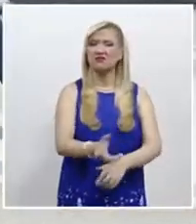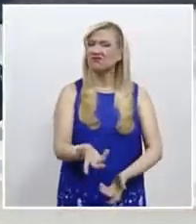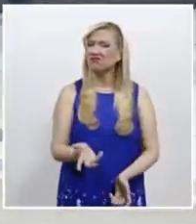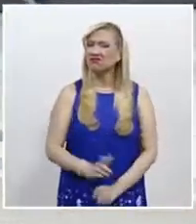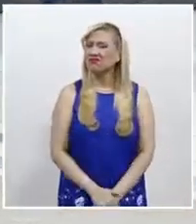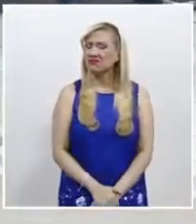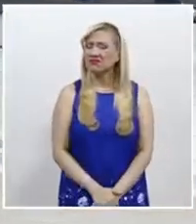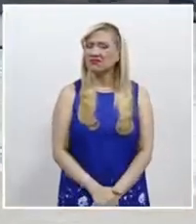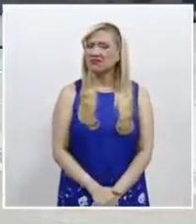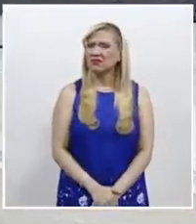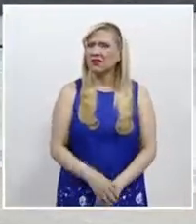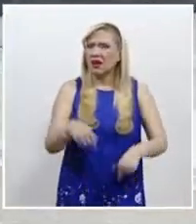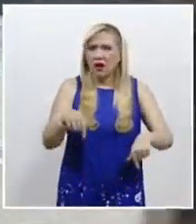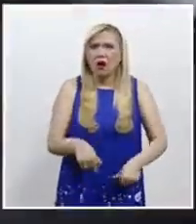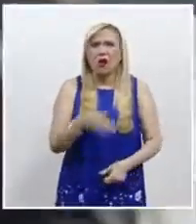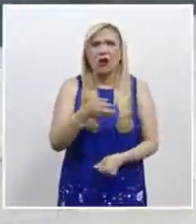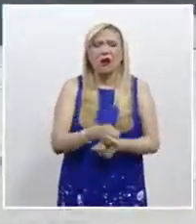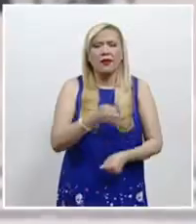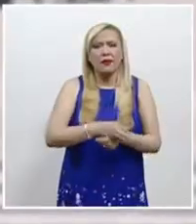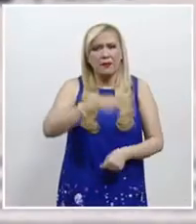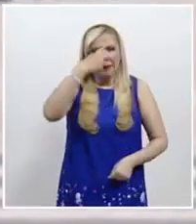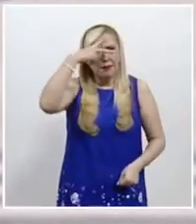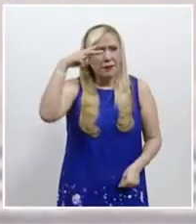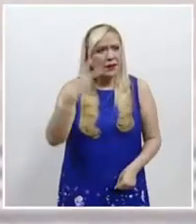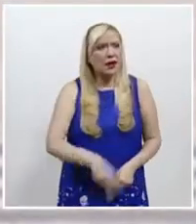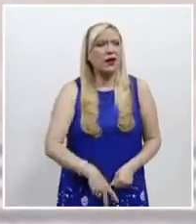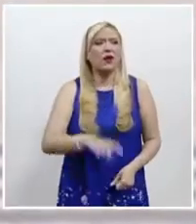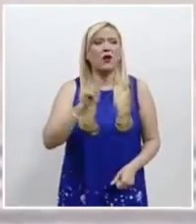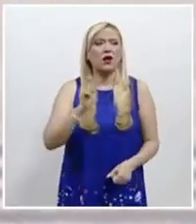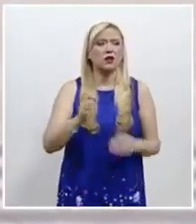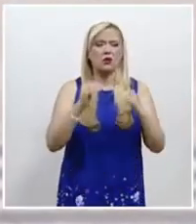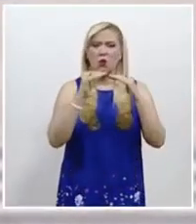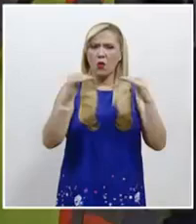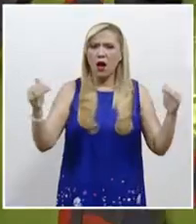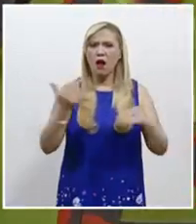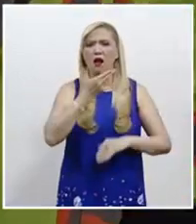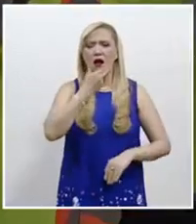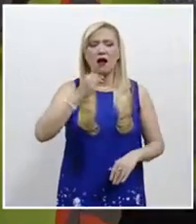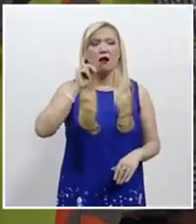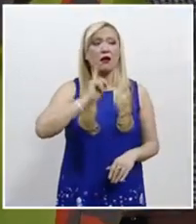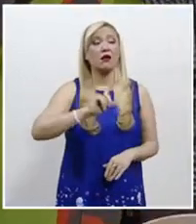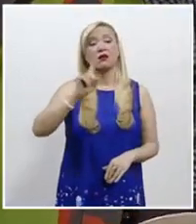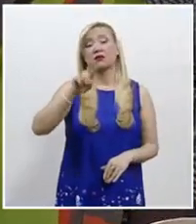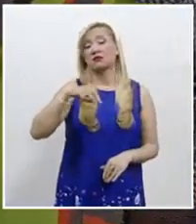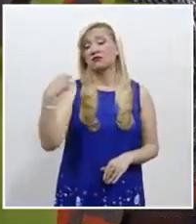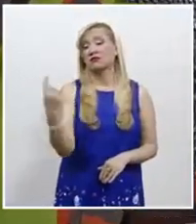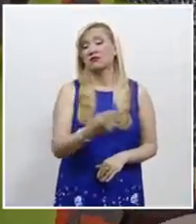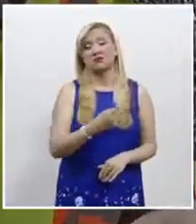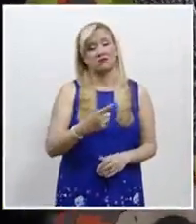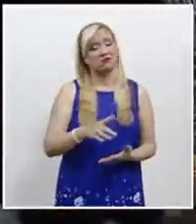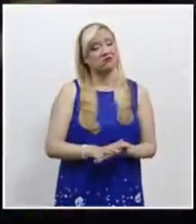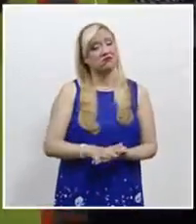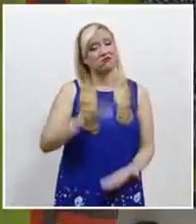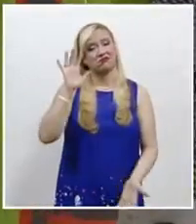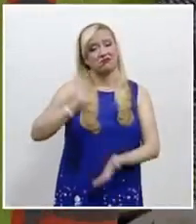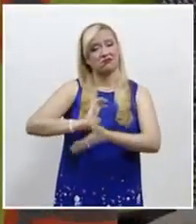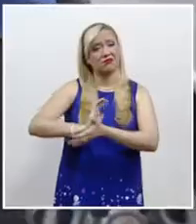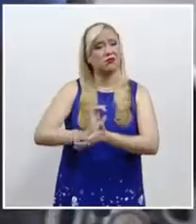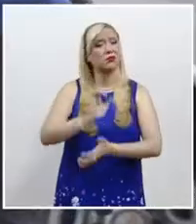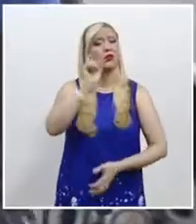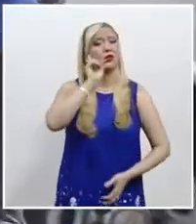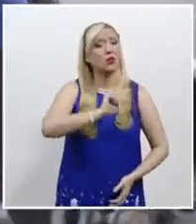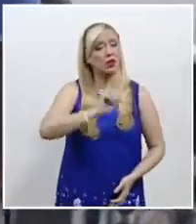Pese al momento histórico por el que atraviesa el país en materia de equidad de género, las mujeres siguen siendo discriminadas de